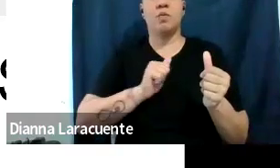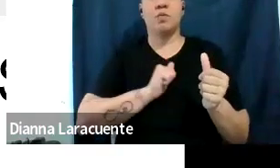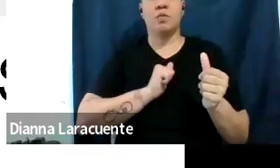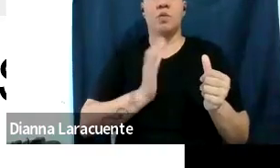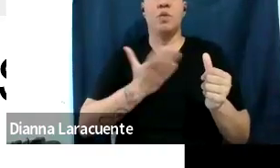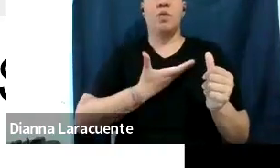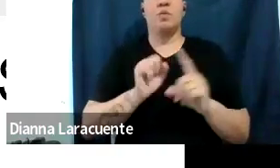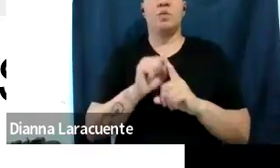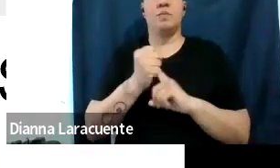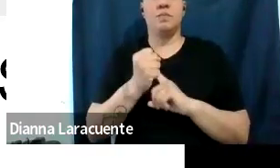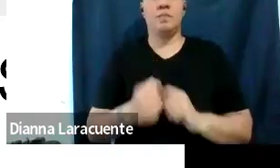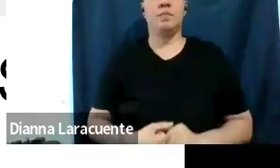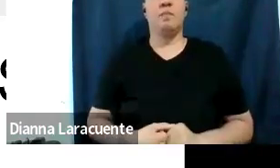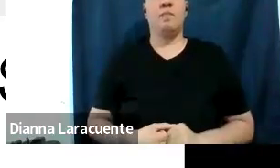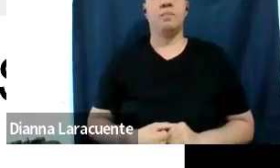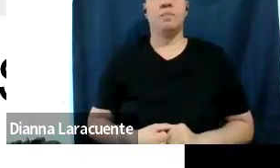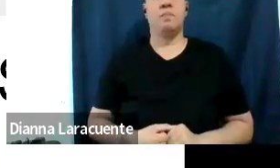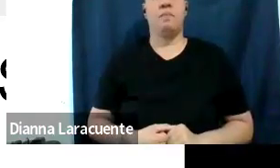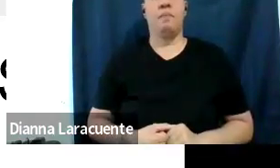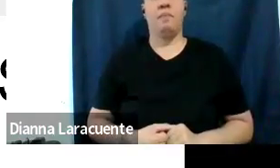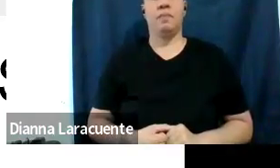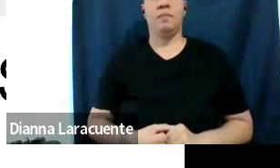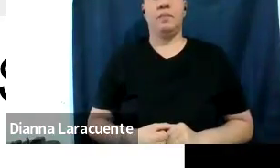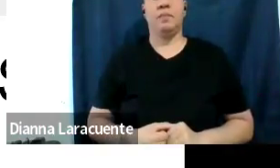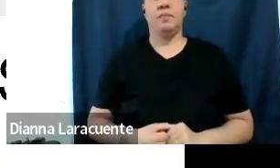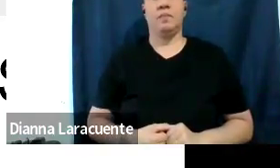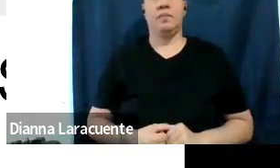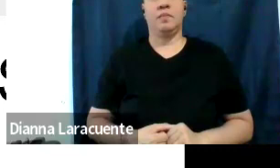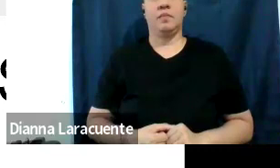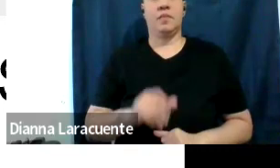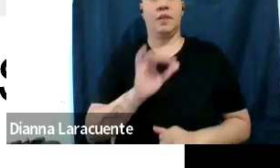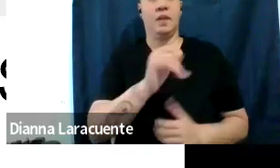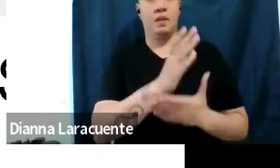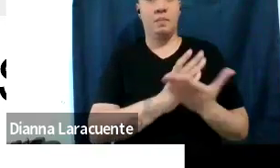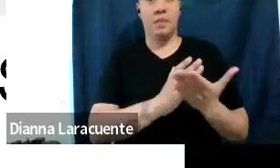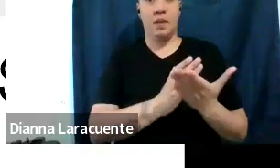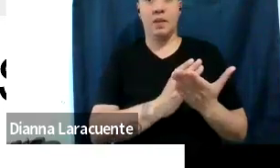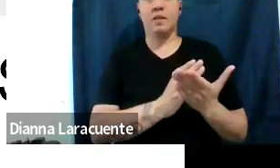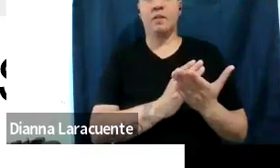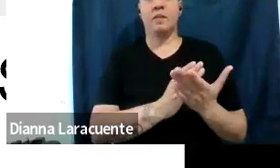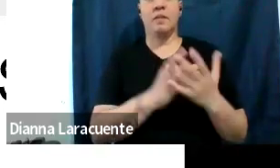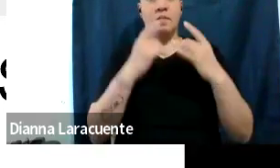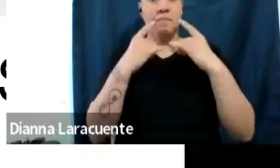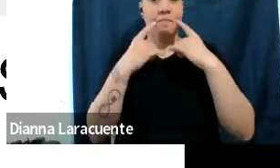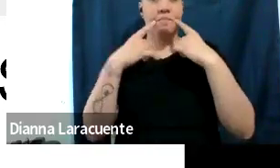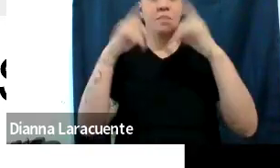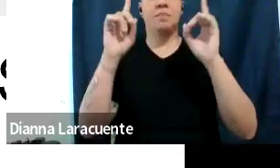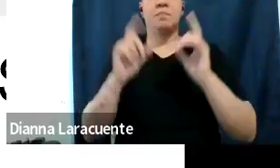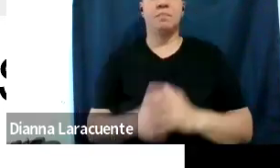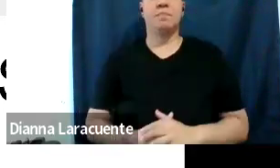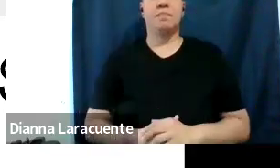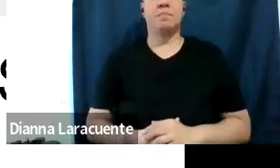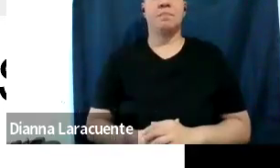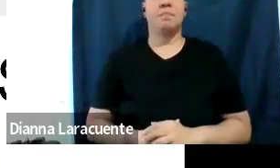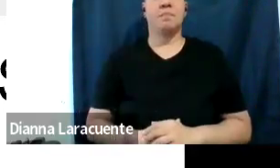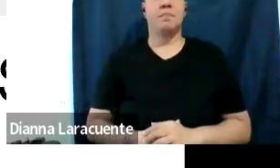asuntos. Y eso es parte del gran logro de